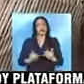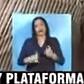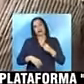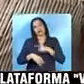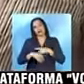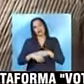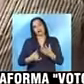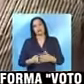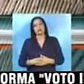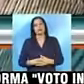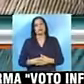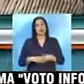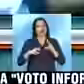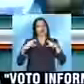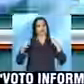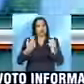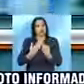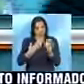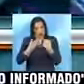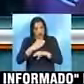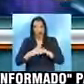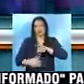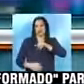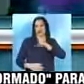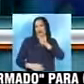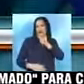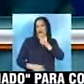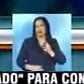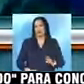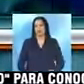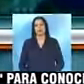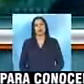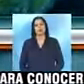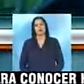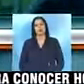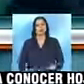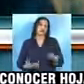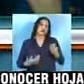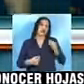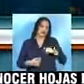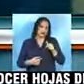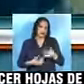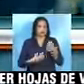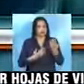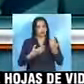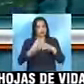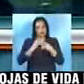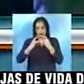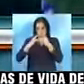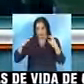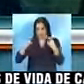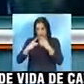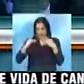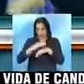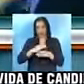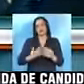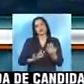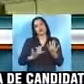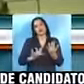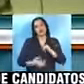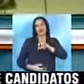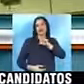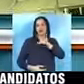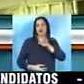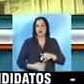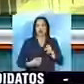está dando una sesión justamente en el interior de la sede electoral. Pues mientras tanto, Julio Guzmán permanece aquí dentro de esta carpa. Él ha